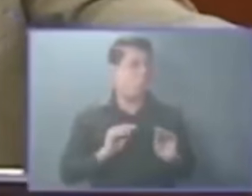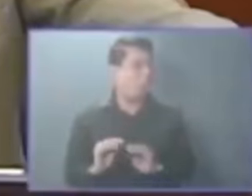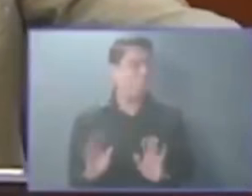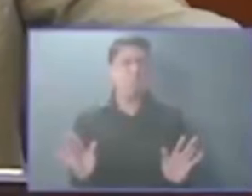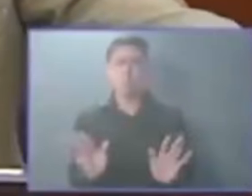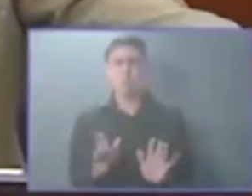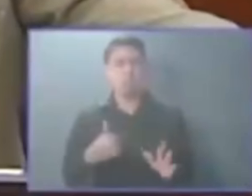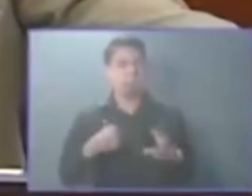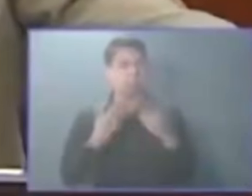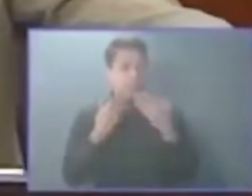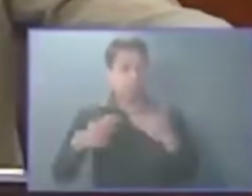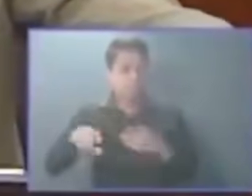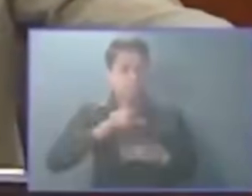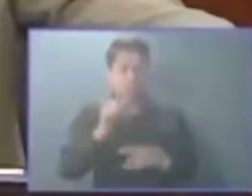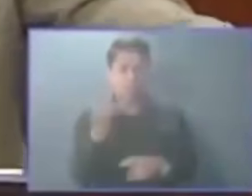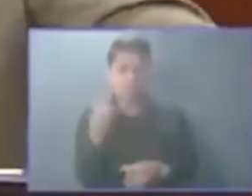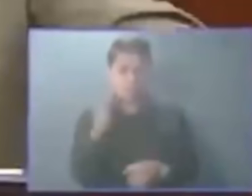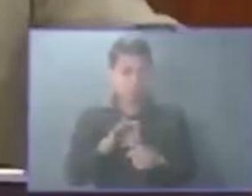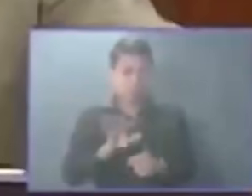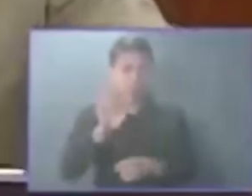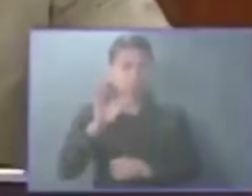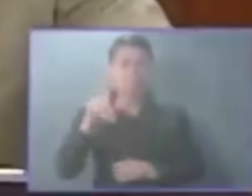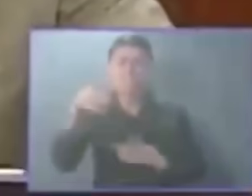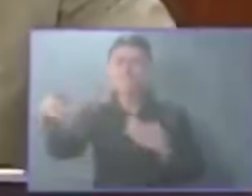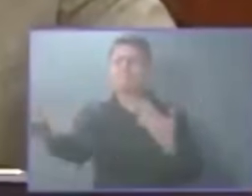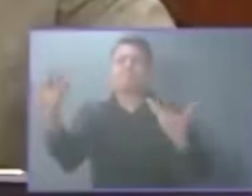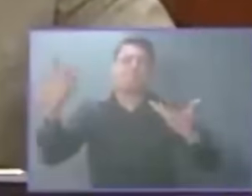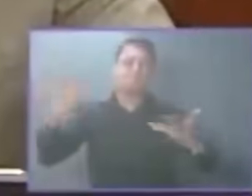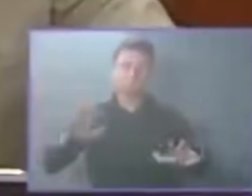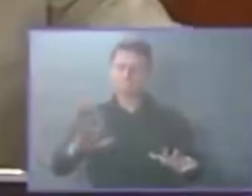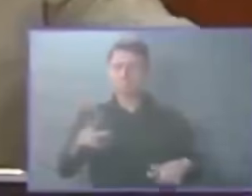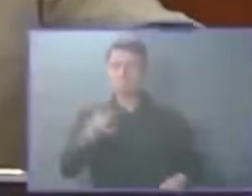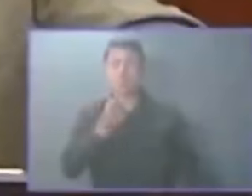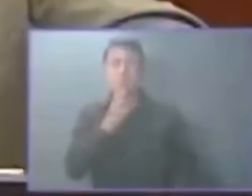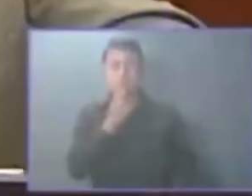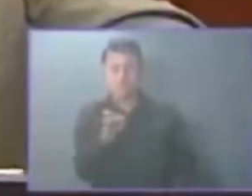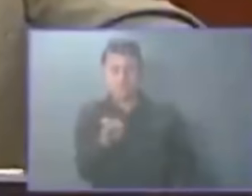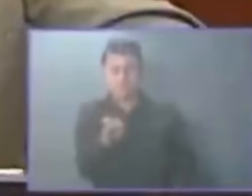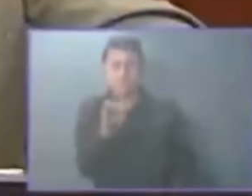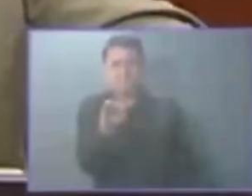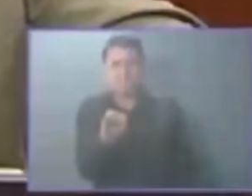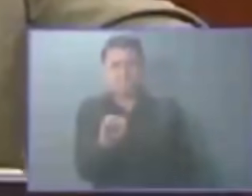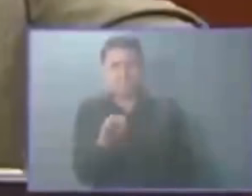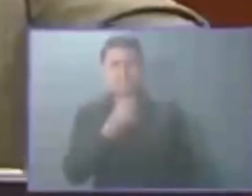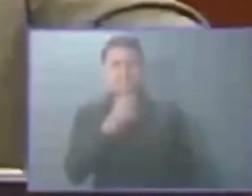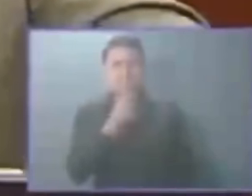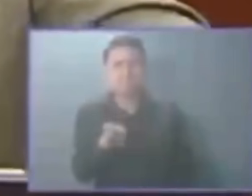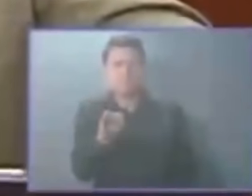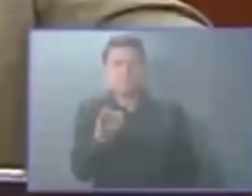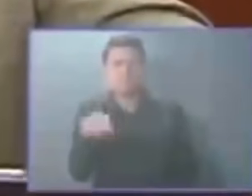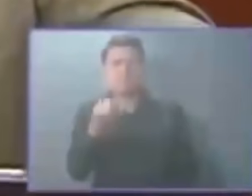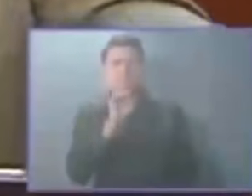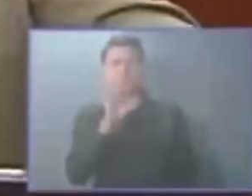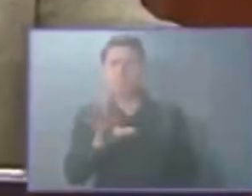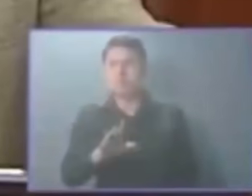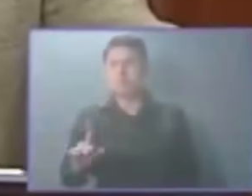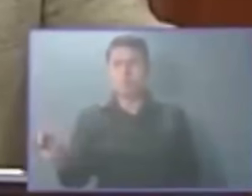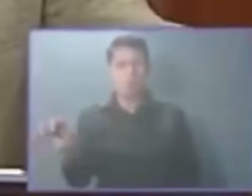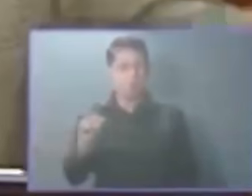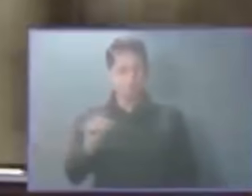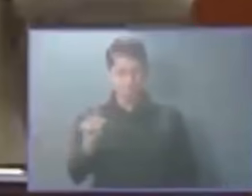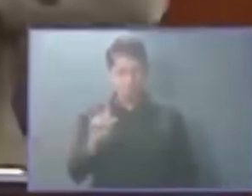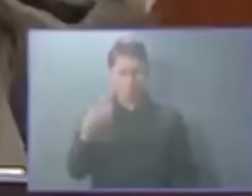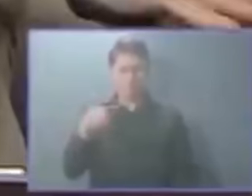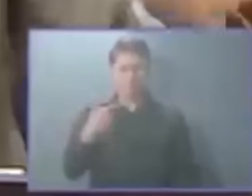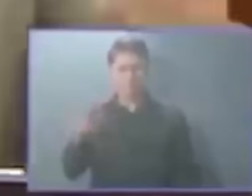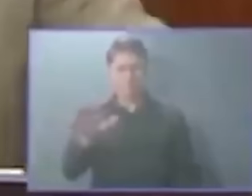Miren, les quiero decir a los que votaron, ya se van a agarrar de una noticia que está saliendo ahí y les va a decir, no hombre, si